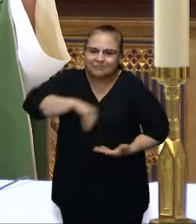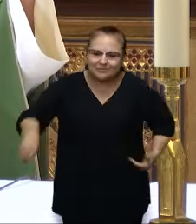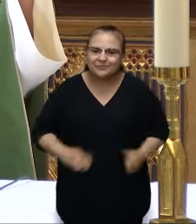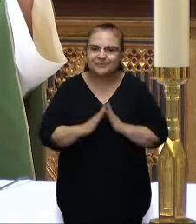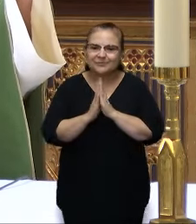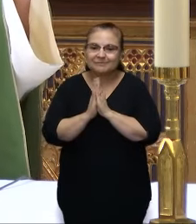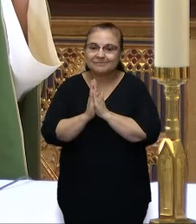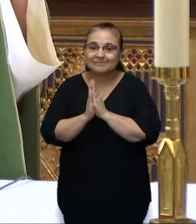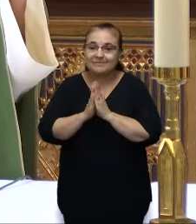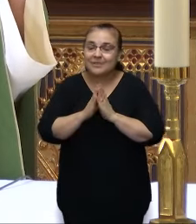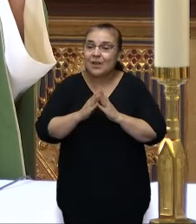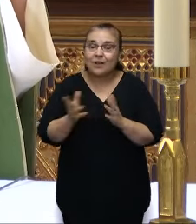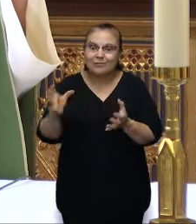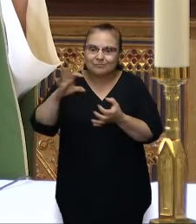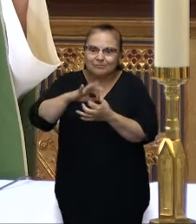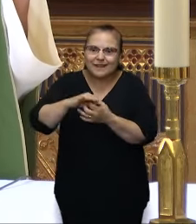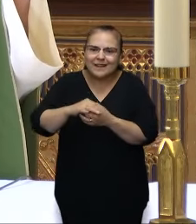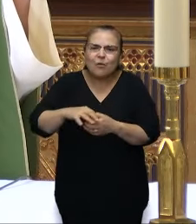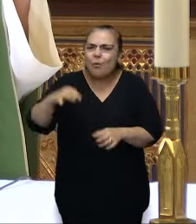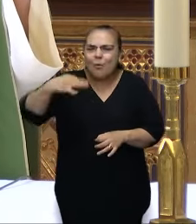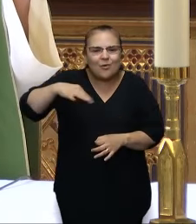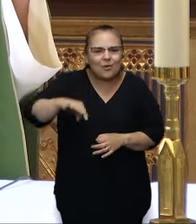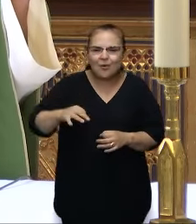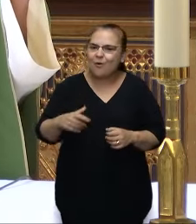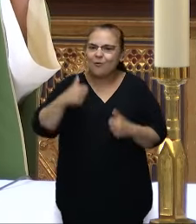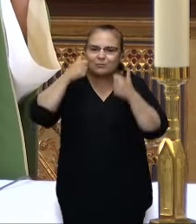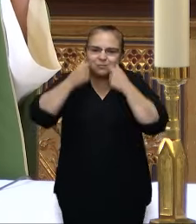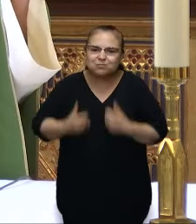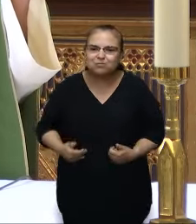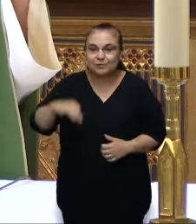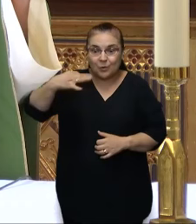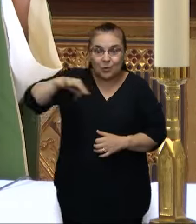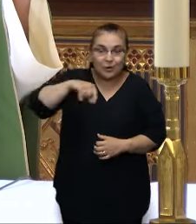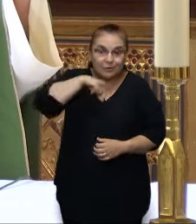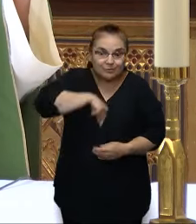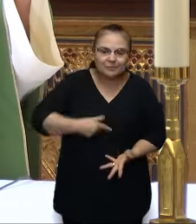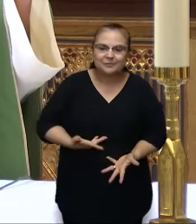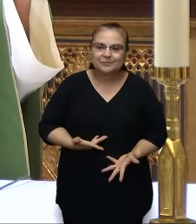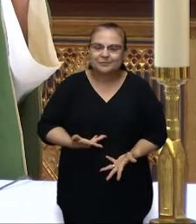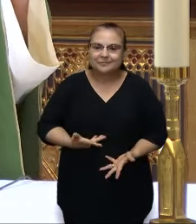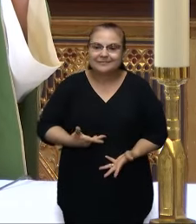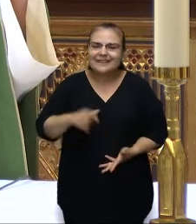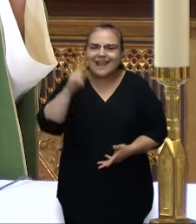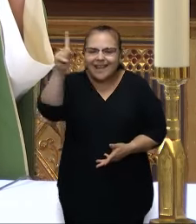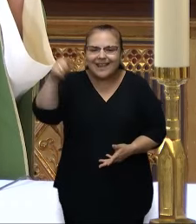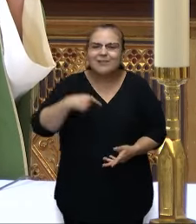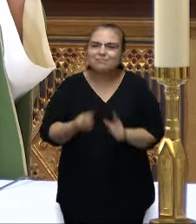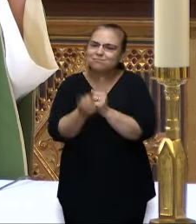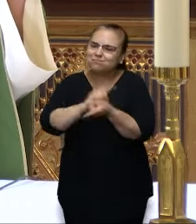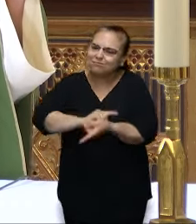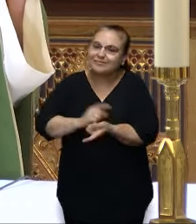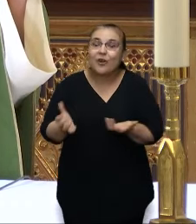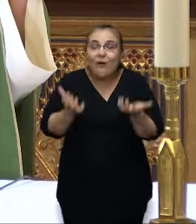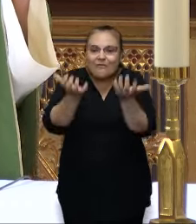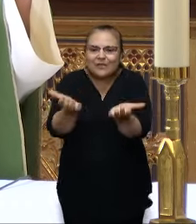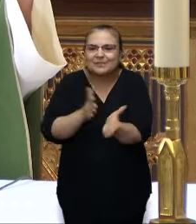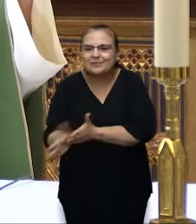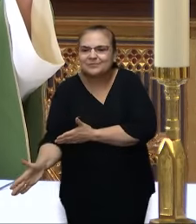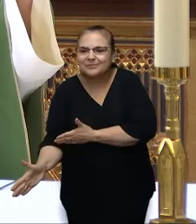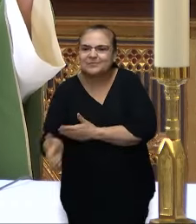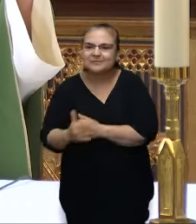santo formemos en Cristo un solo cuerpo y un solo espíritu que él nos transforme en ofrenda